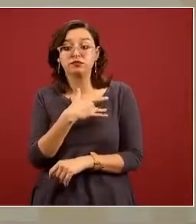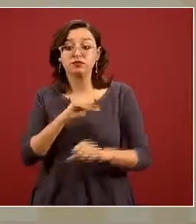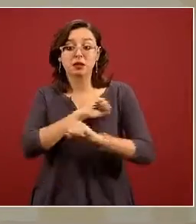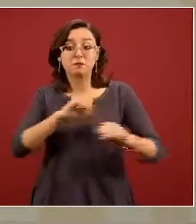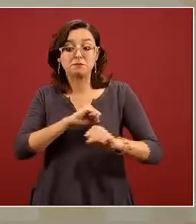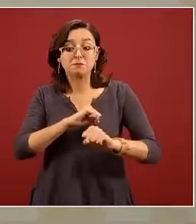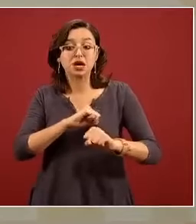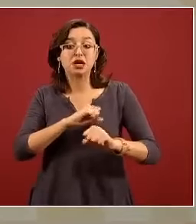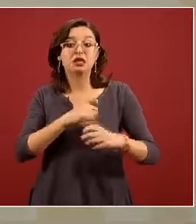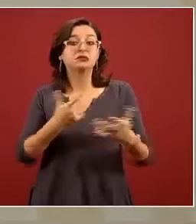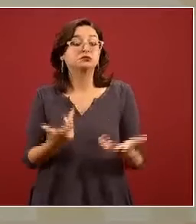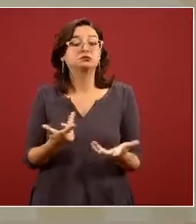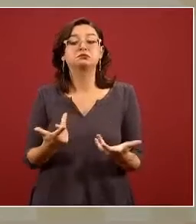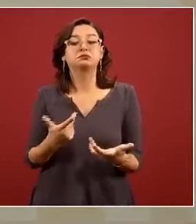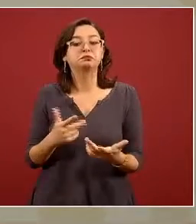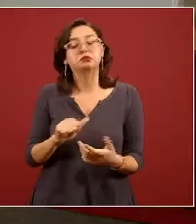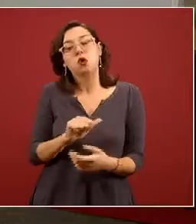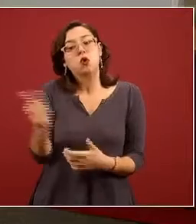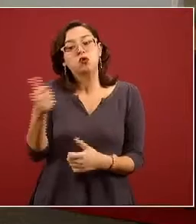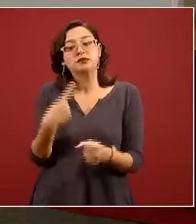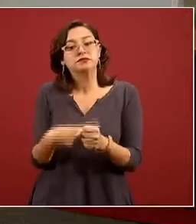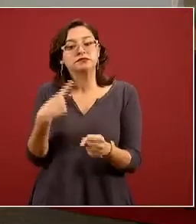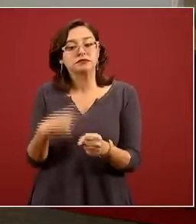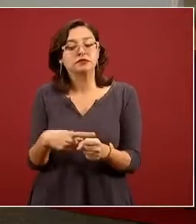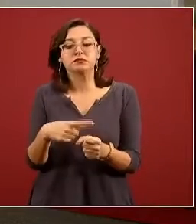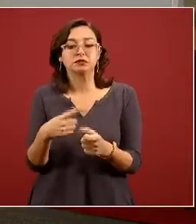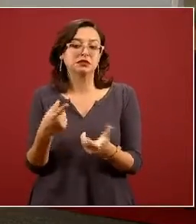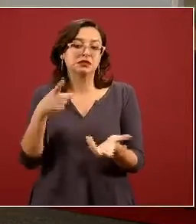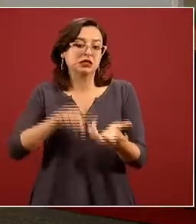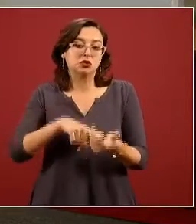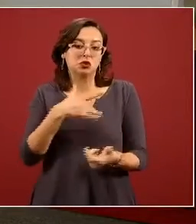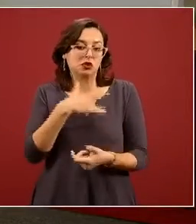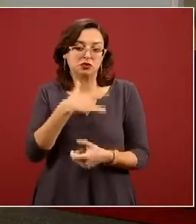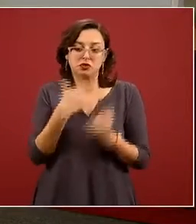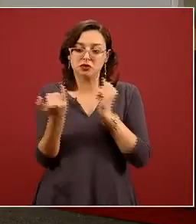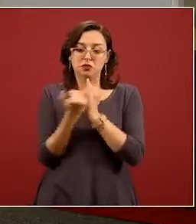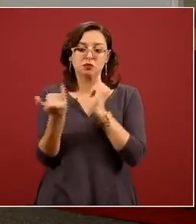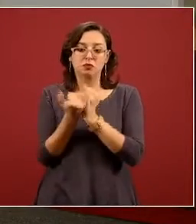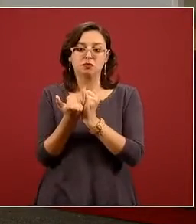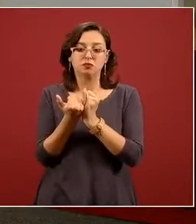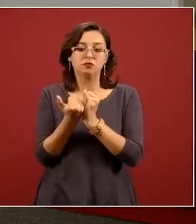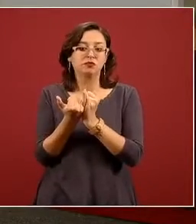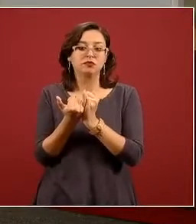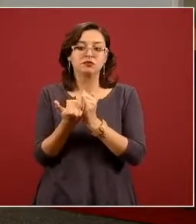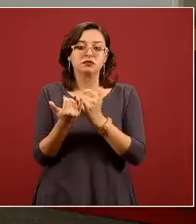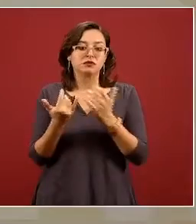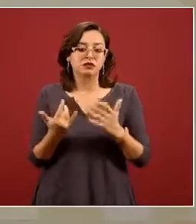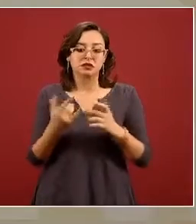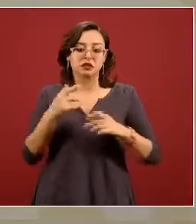infartos del miocardio y otro tipo de enfermedades isquémicas del corazón. Isquémica quiere decir que se interrumpe la circulación, es lo